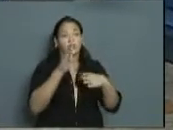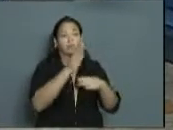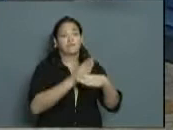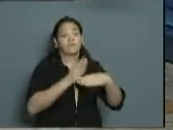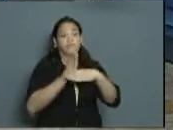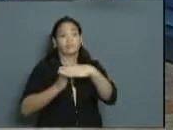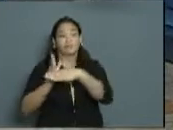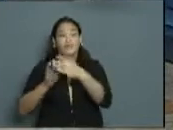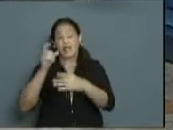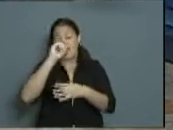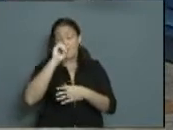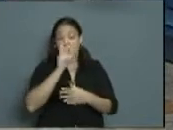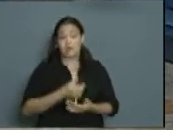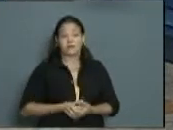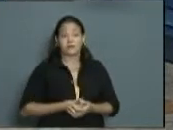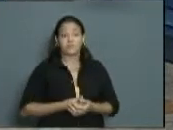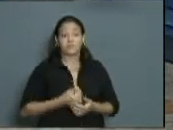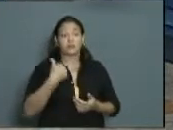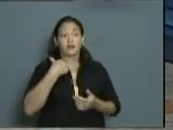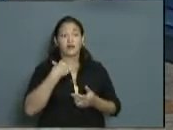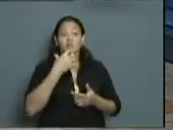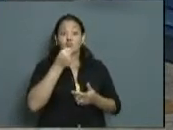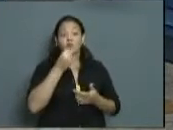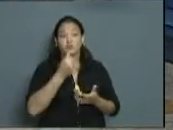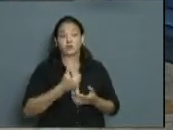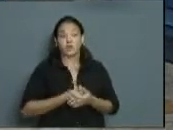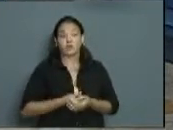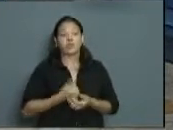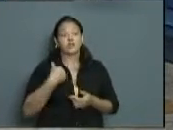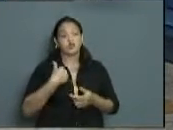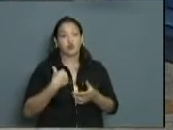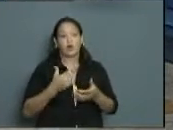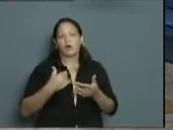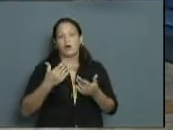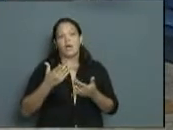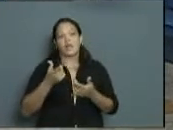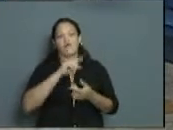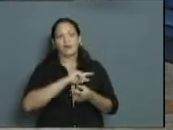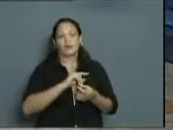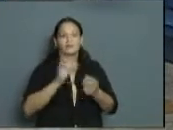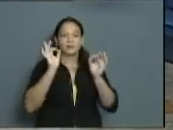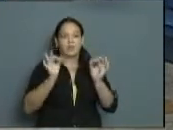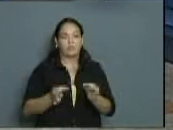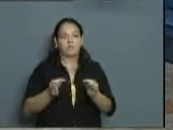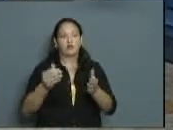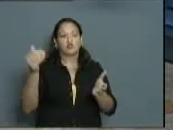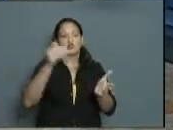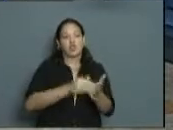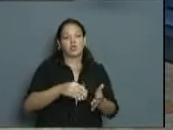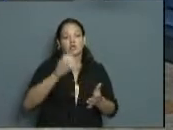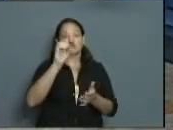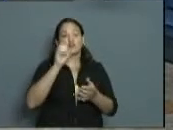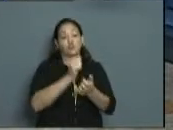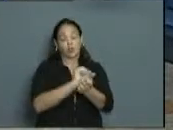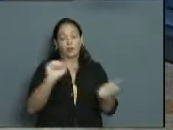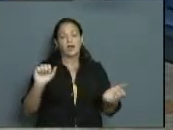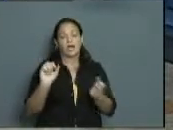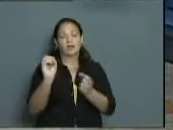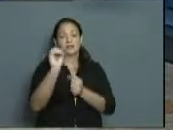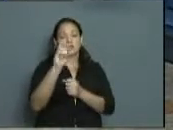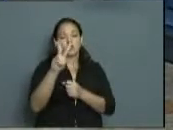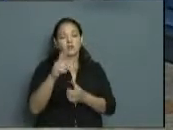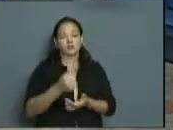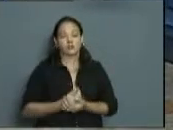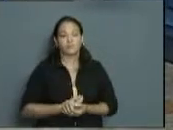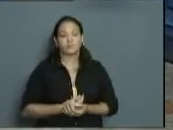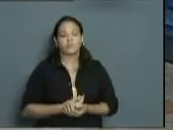trae una noticia bien importante. Bueno, yo me adelanté y di algunos detalles de que ayer arribó precisamente la Soberana 02. Yo creo que usted amplíe un poco